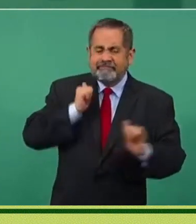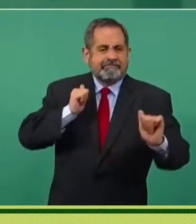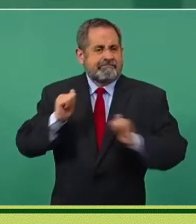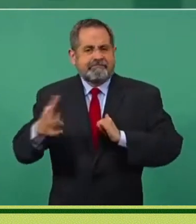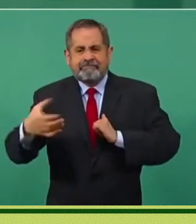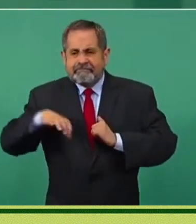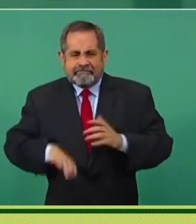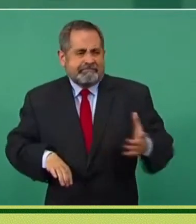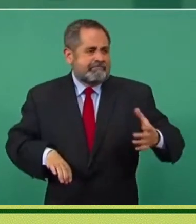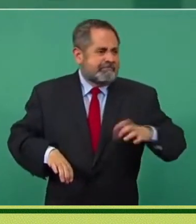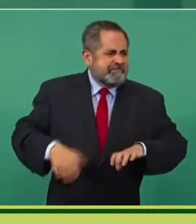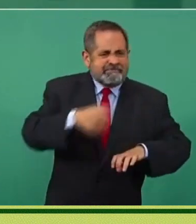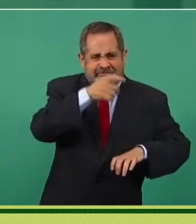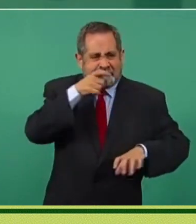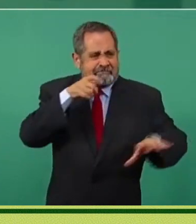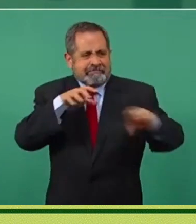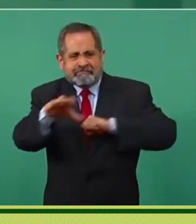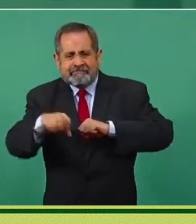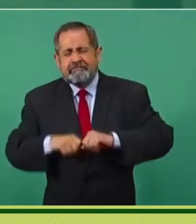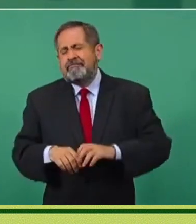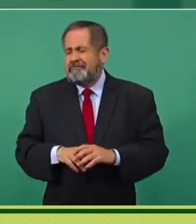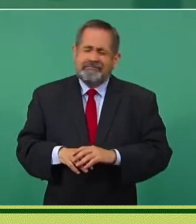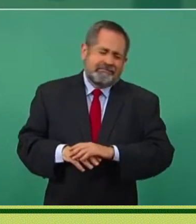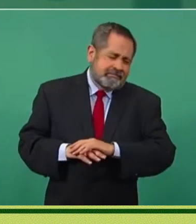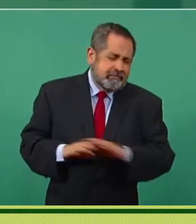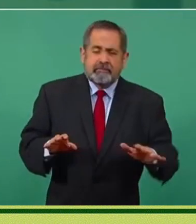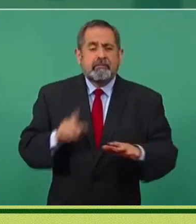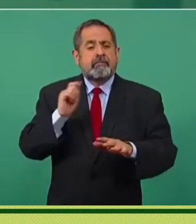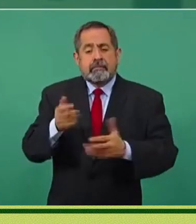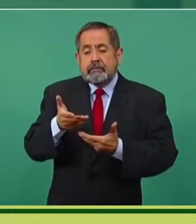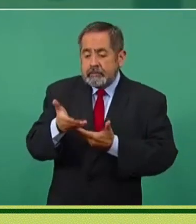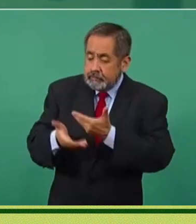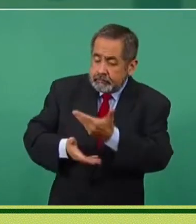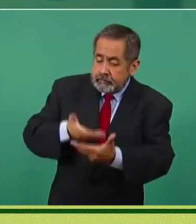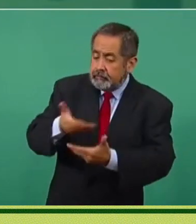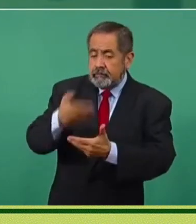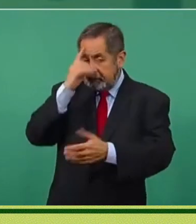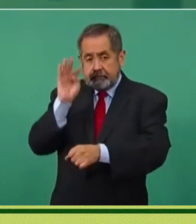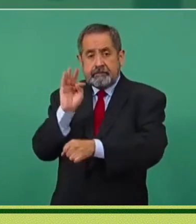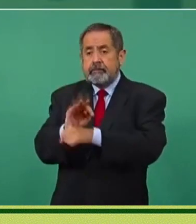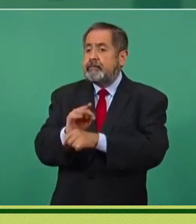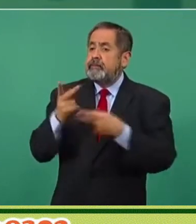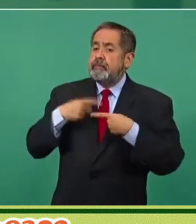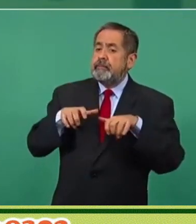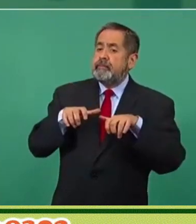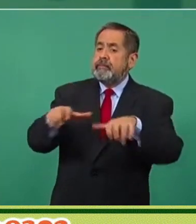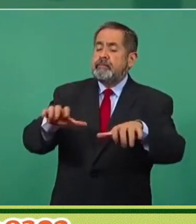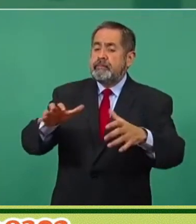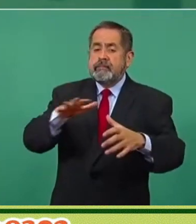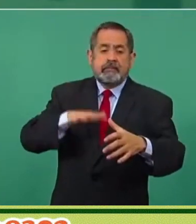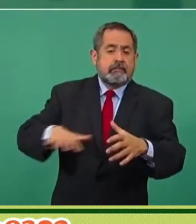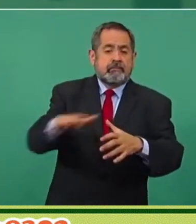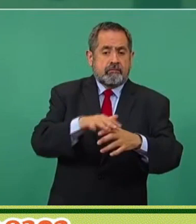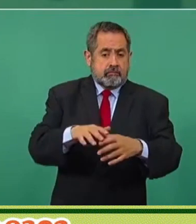El servicio público es eso, servicio público, es para servir al pueblo. El que